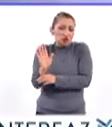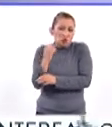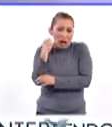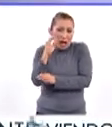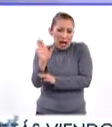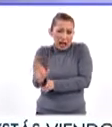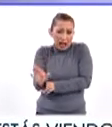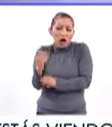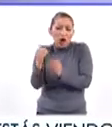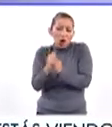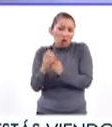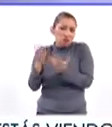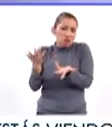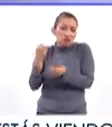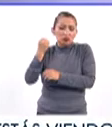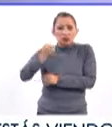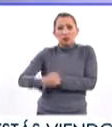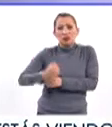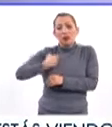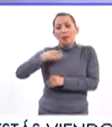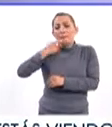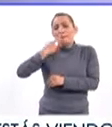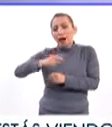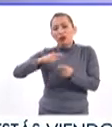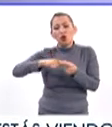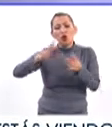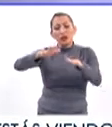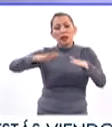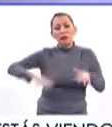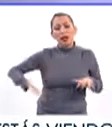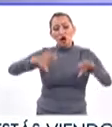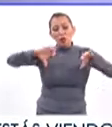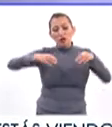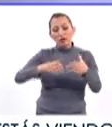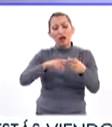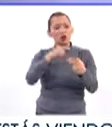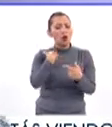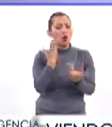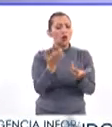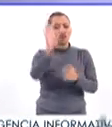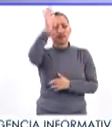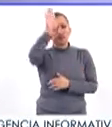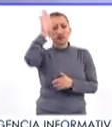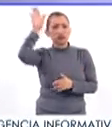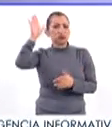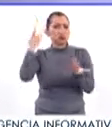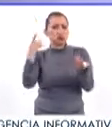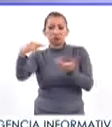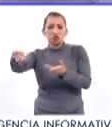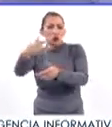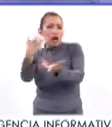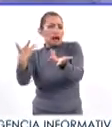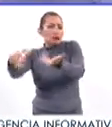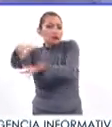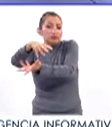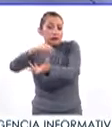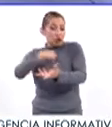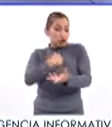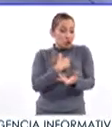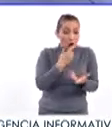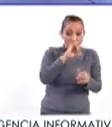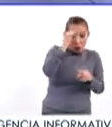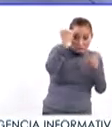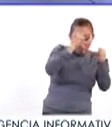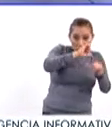en Oaxaca a través del bastón de mando, a través de asambleas comunitarias, a través de mano alzada. Si generáramos o trasladáramos